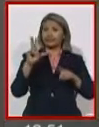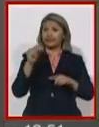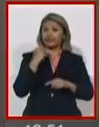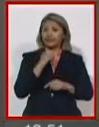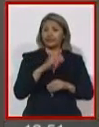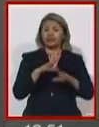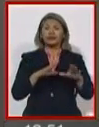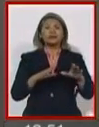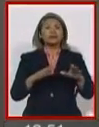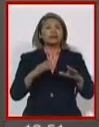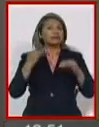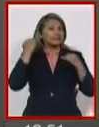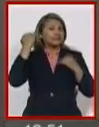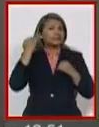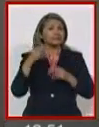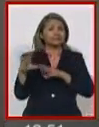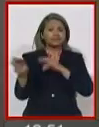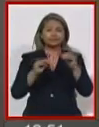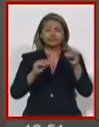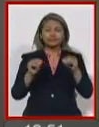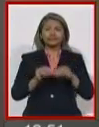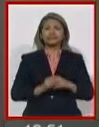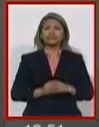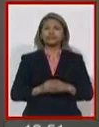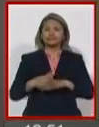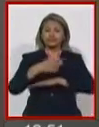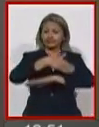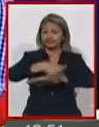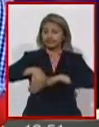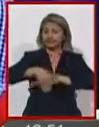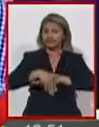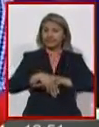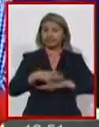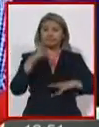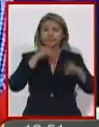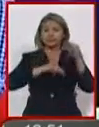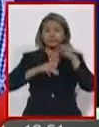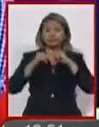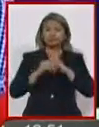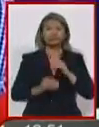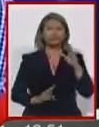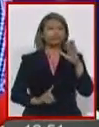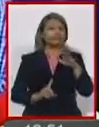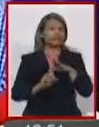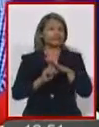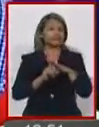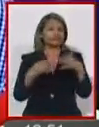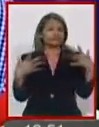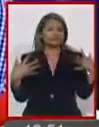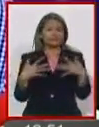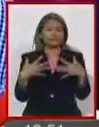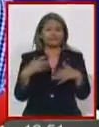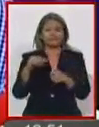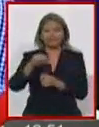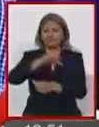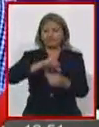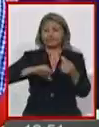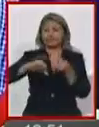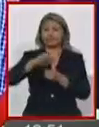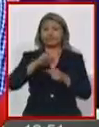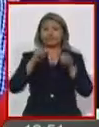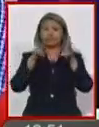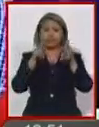sea una consigna de movilización callejera con mentiras que generan temor entre la